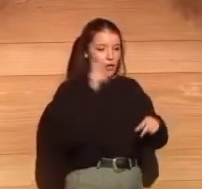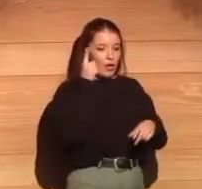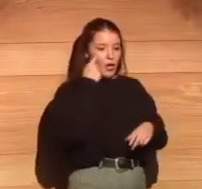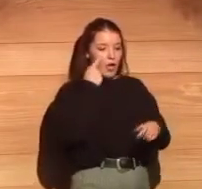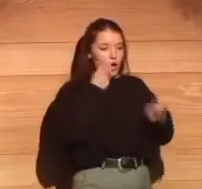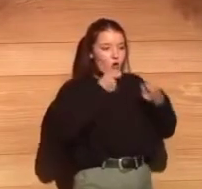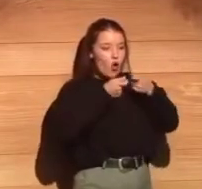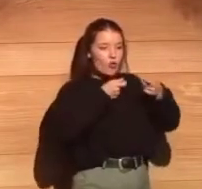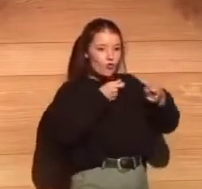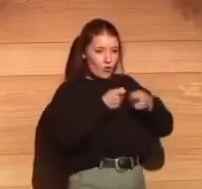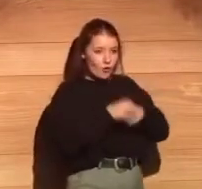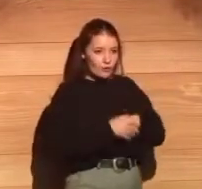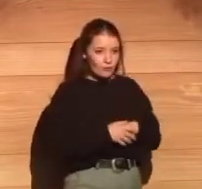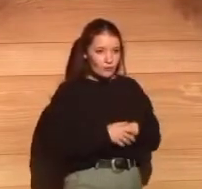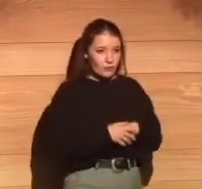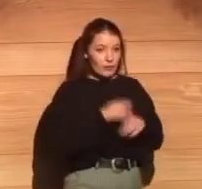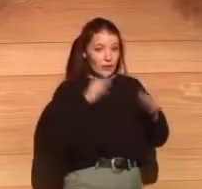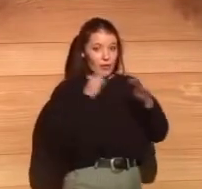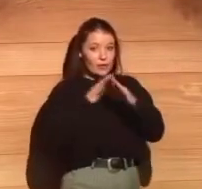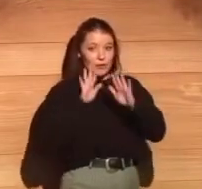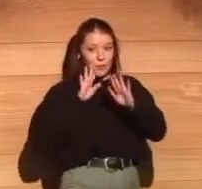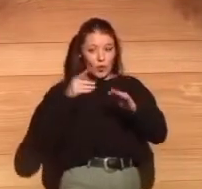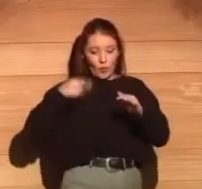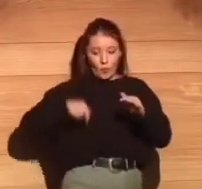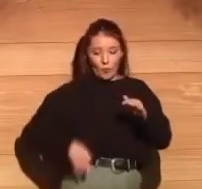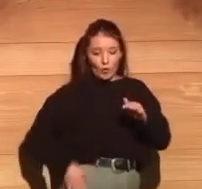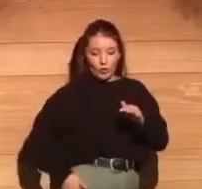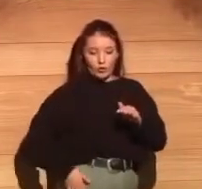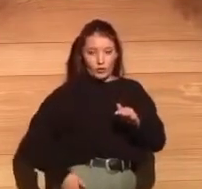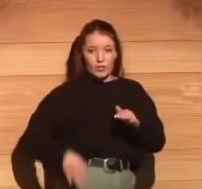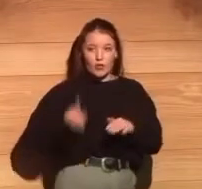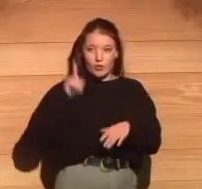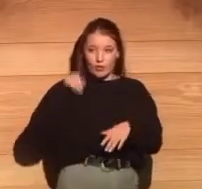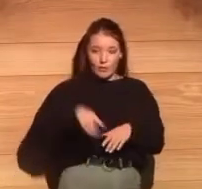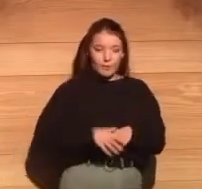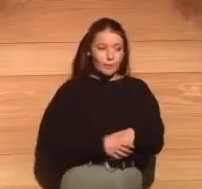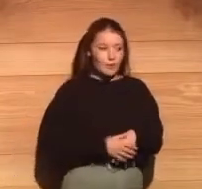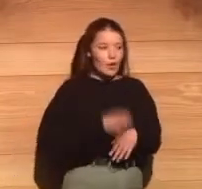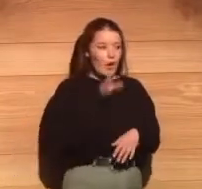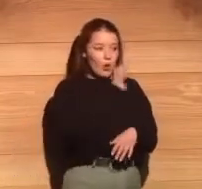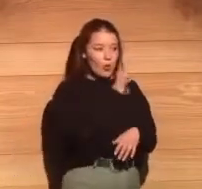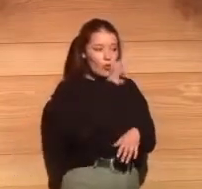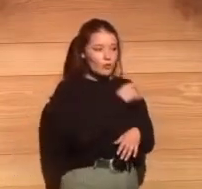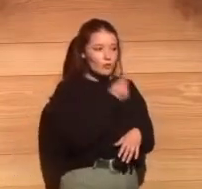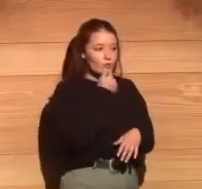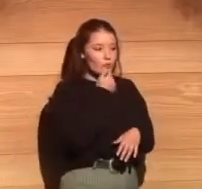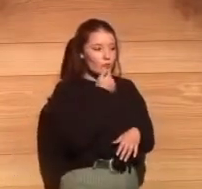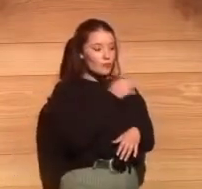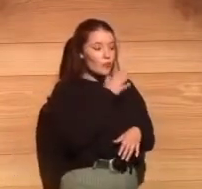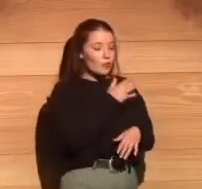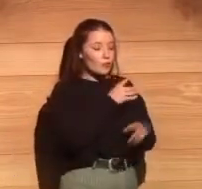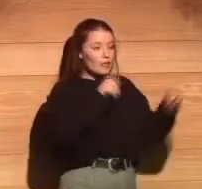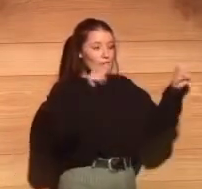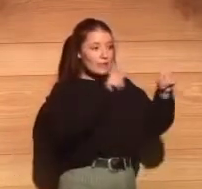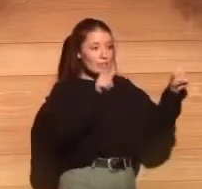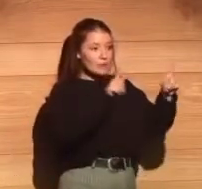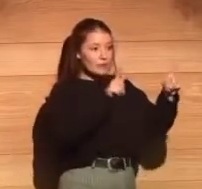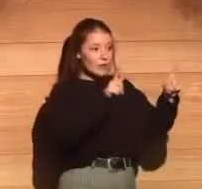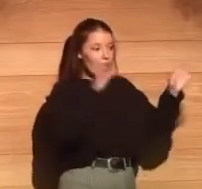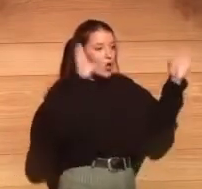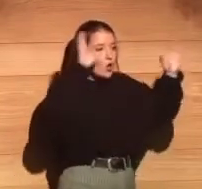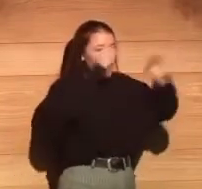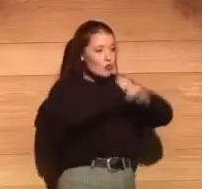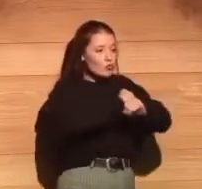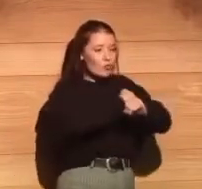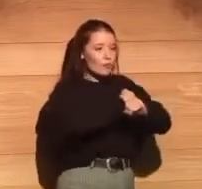del bolsillo. En el bolsillo. Y fíjate, entonces era muy curioso porque decía que estas telepantallas, cuando había oscuridad o era por la noche, que no